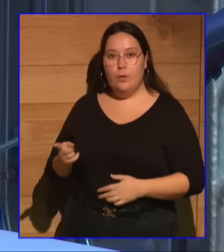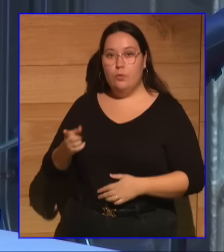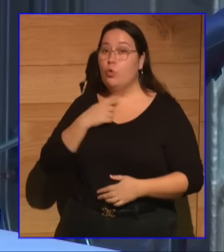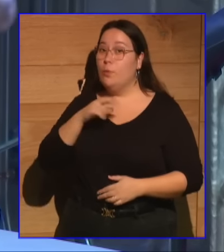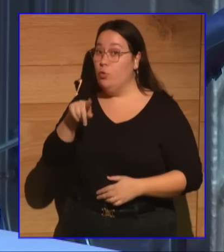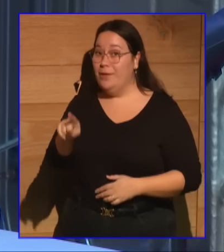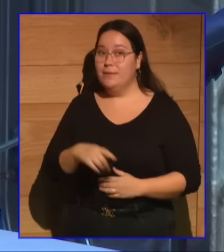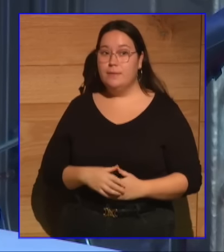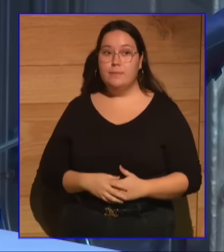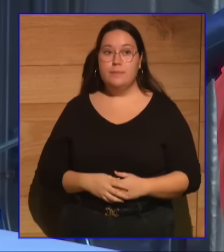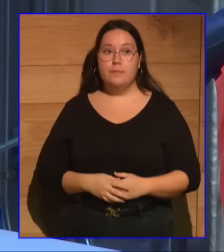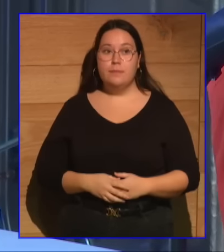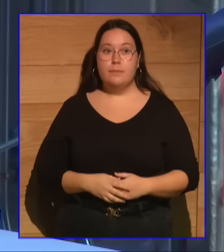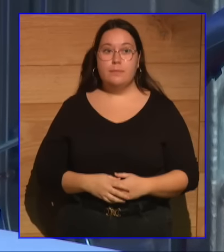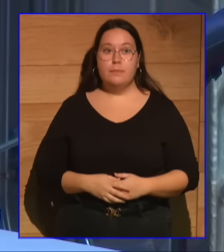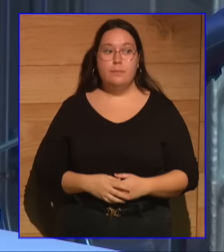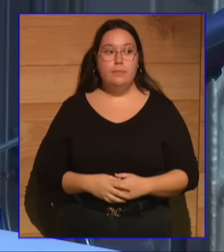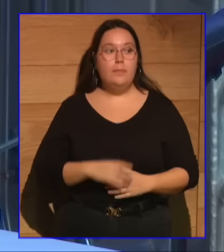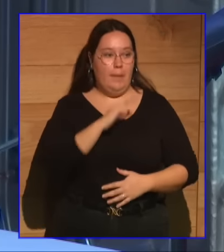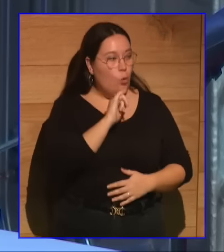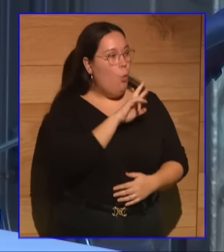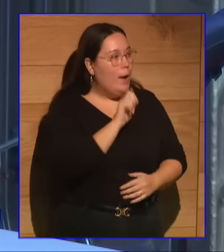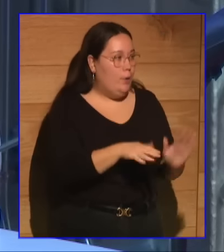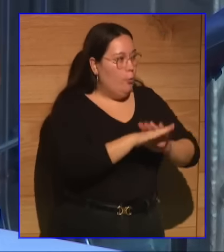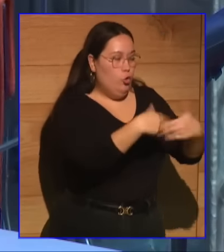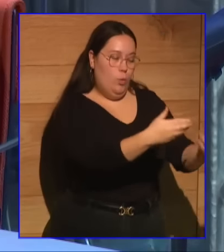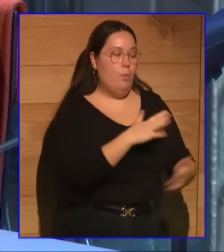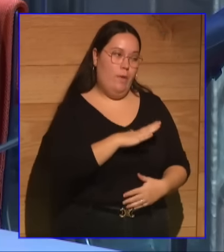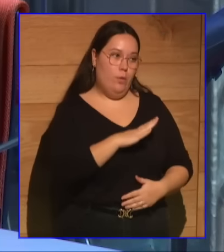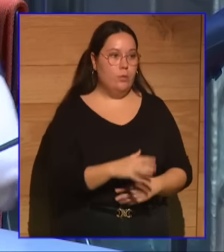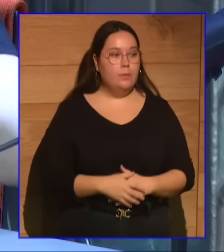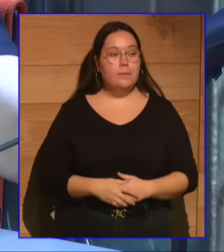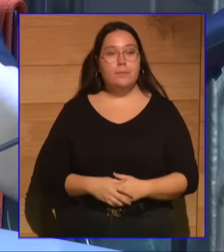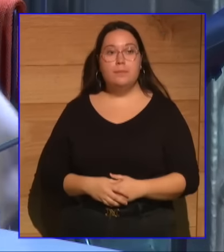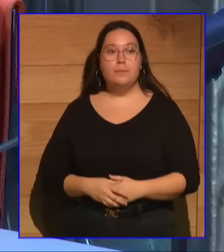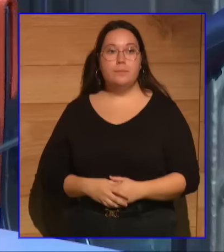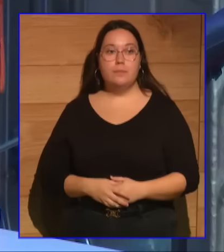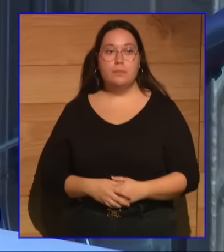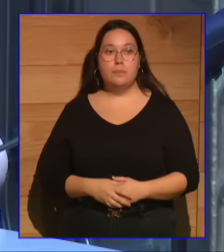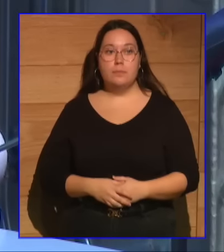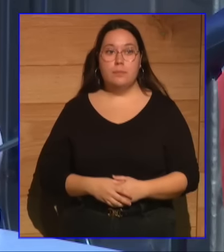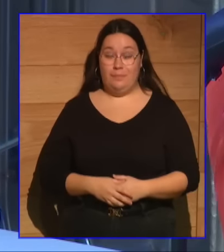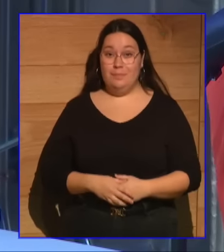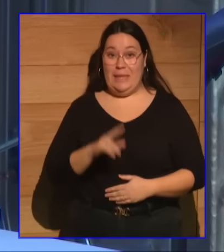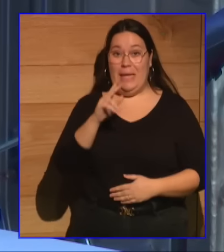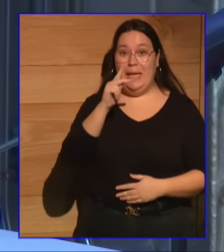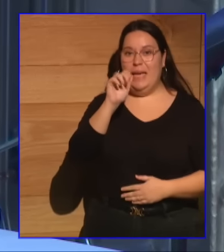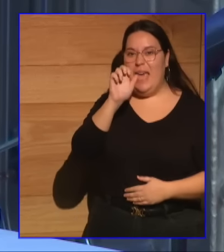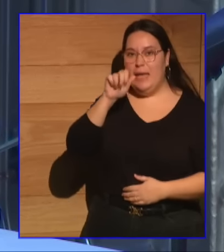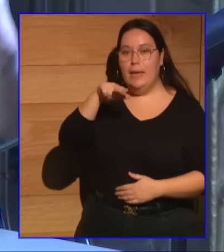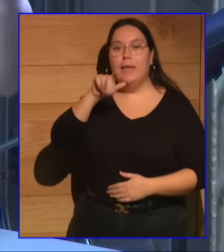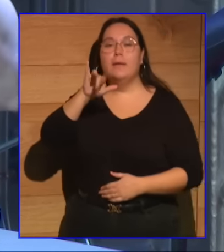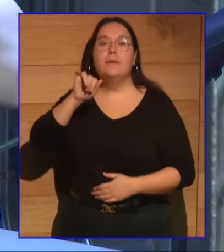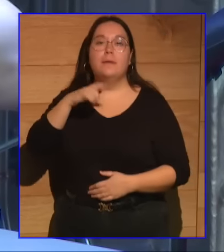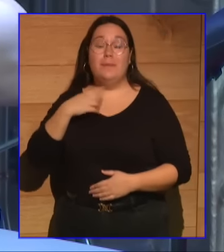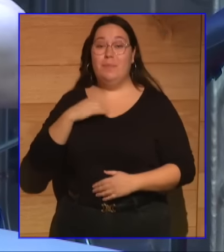Ah. Y él, ¿te pasa que te dice la Juan, gente? Juan, adelante, por favor. Y Kennedy, su primera reacción es